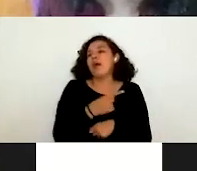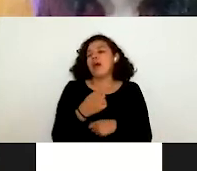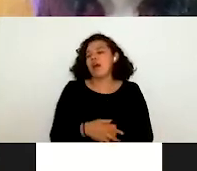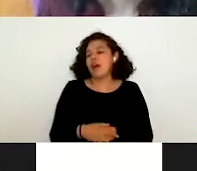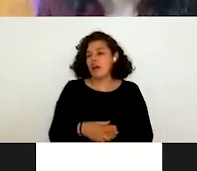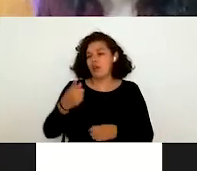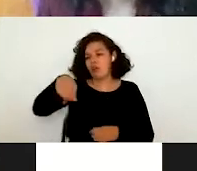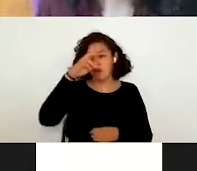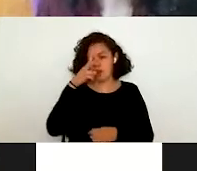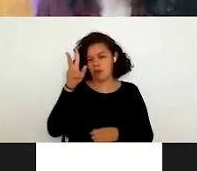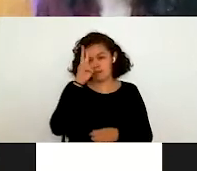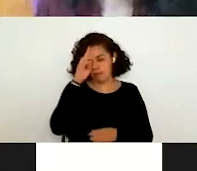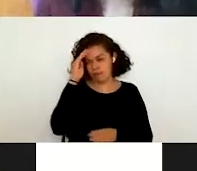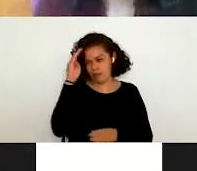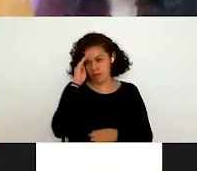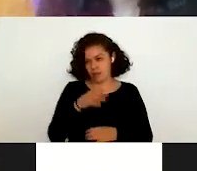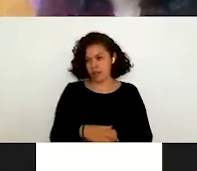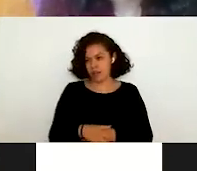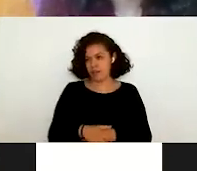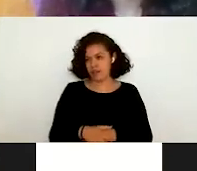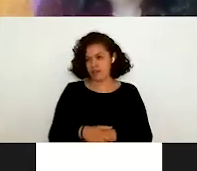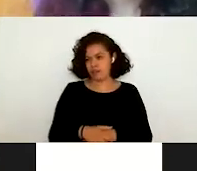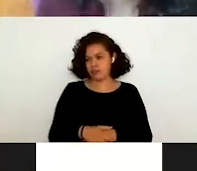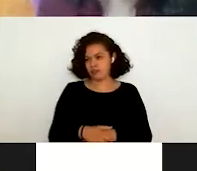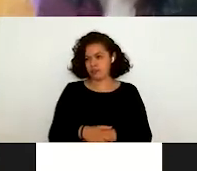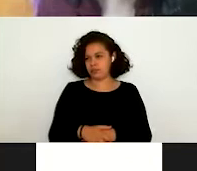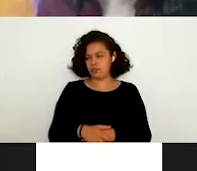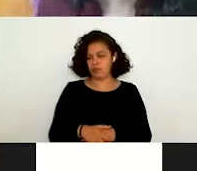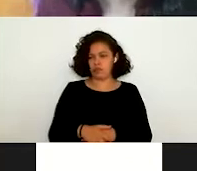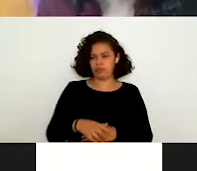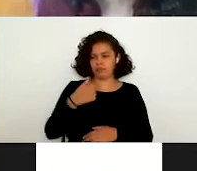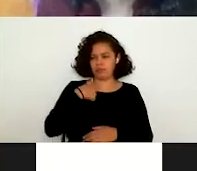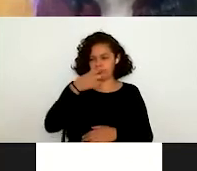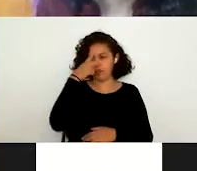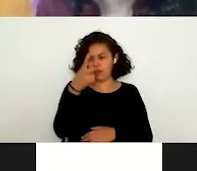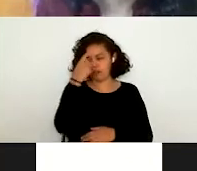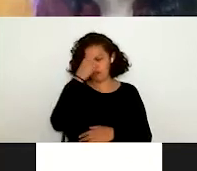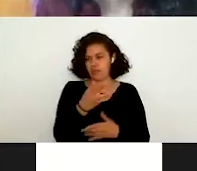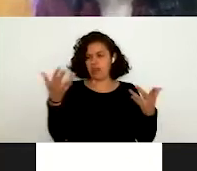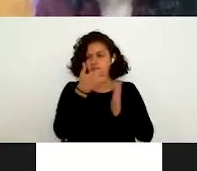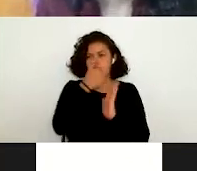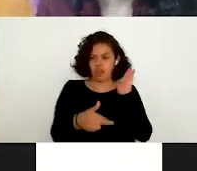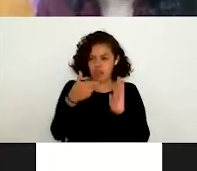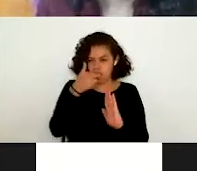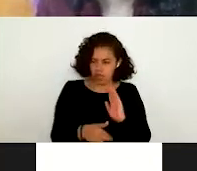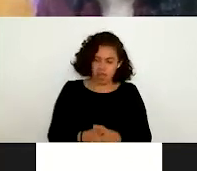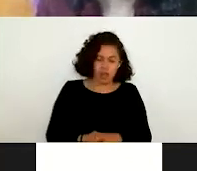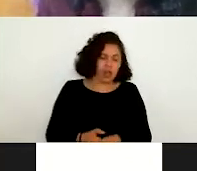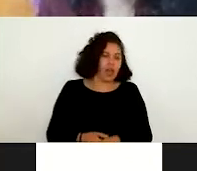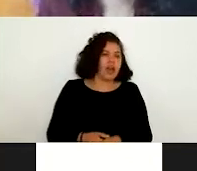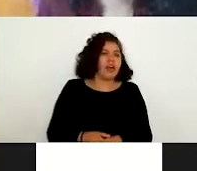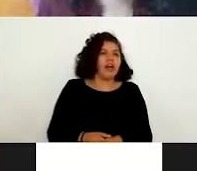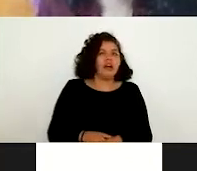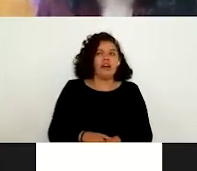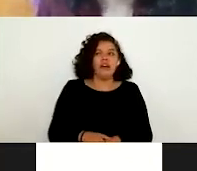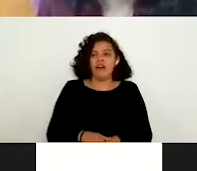¿no? Y, por ejemplo, les decía, ¿no? La realización de un taller, la